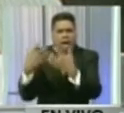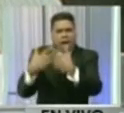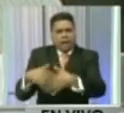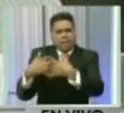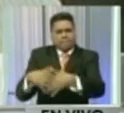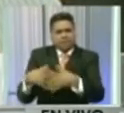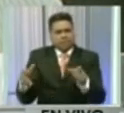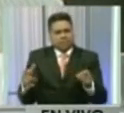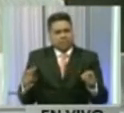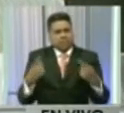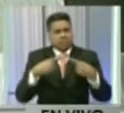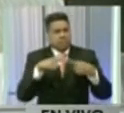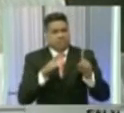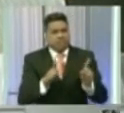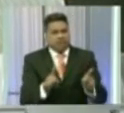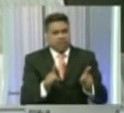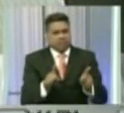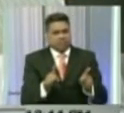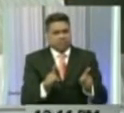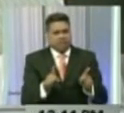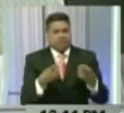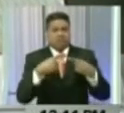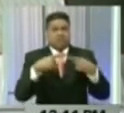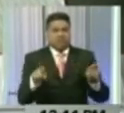Es distinta a la oligarquía de Brasil.